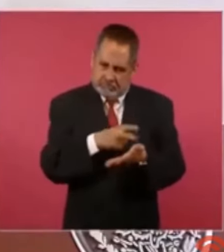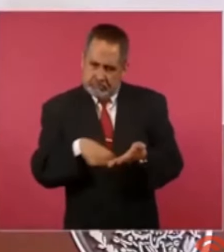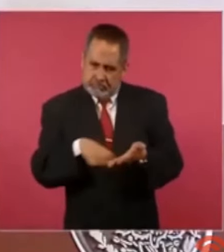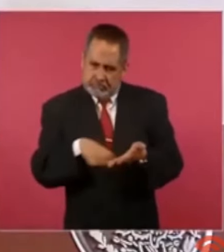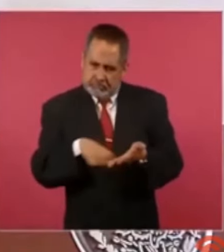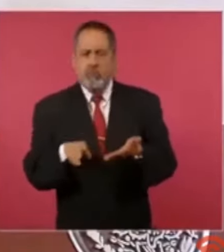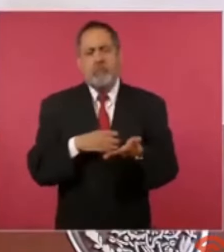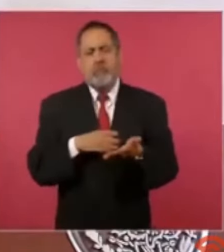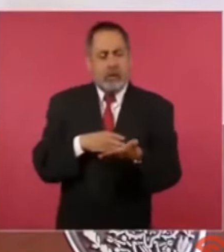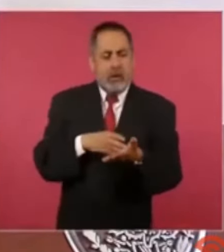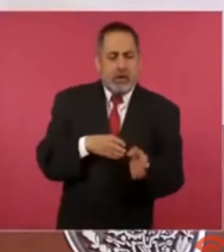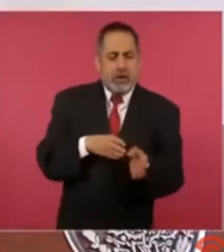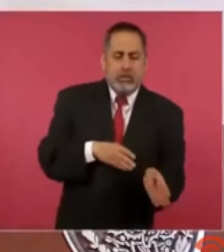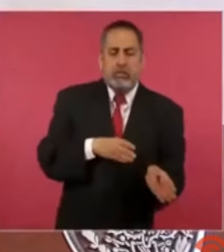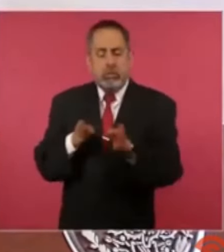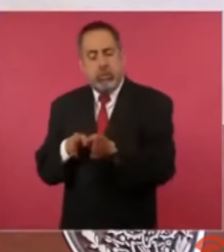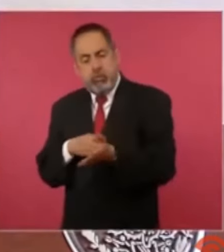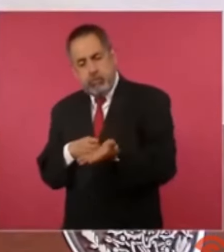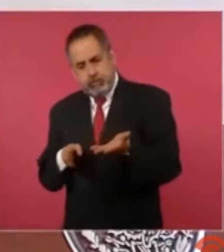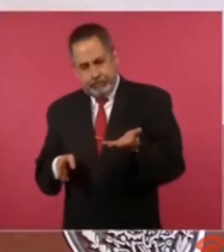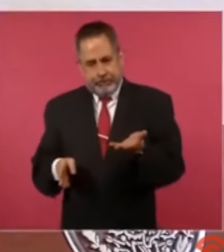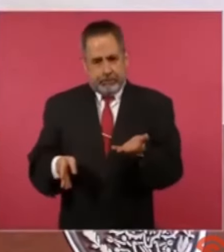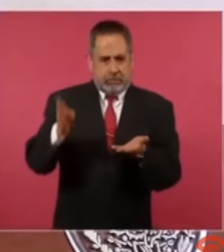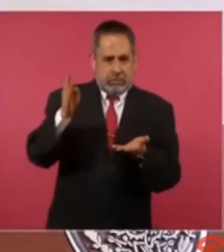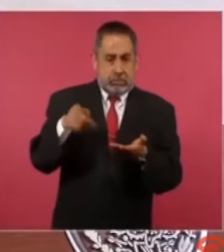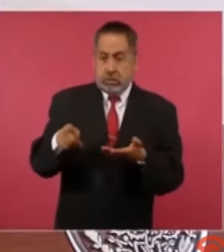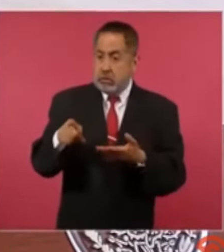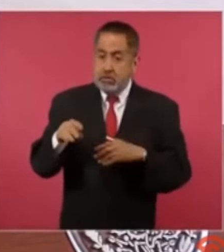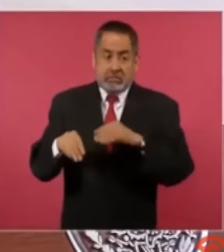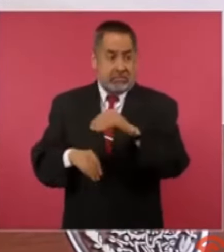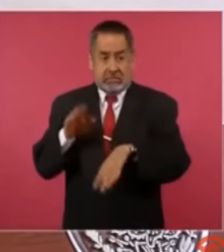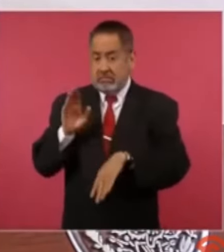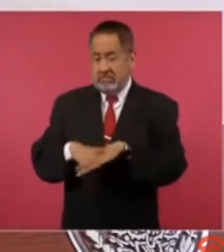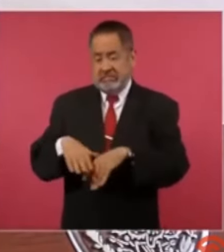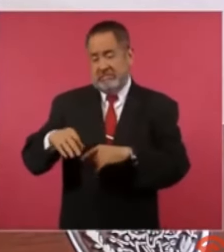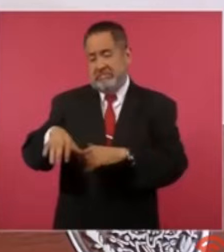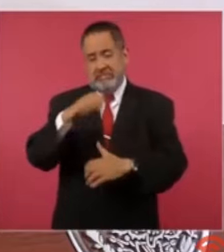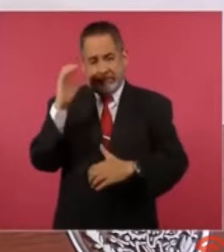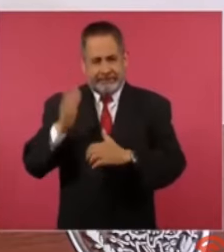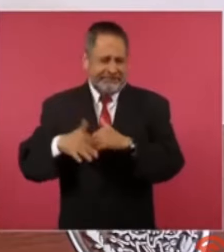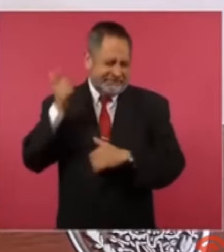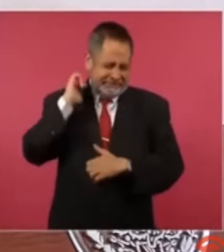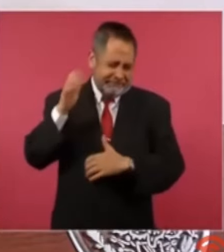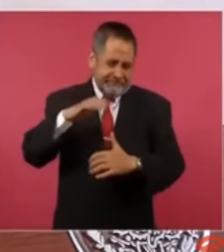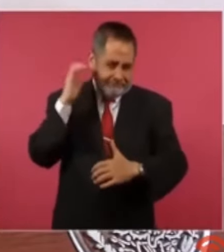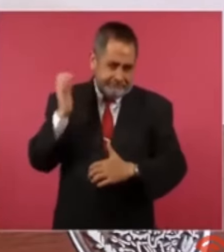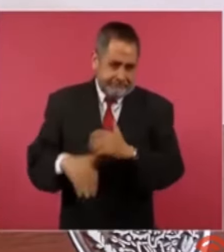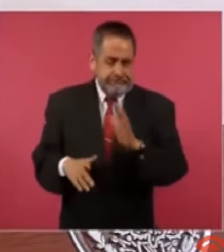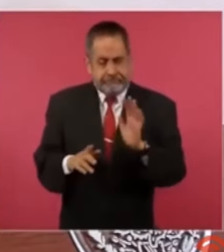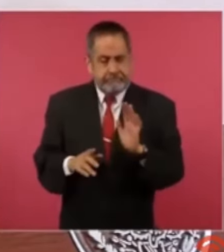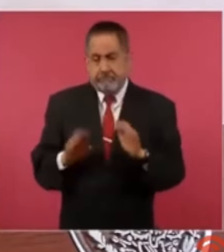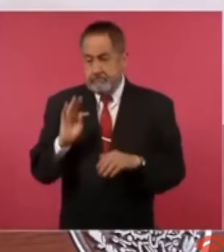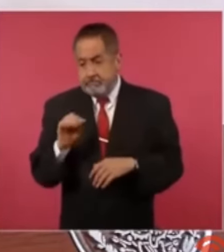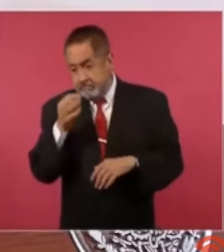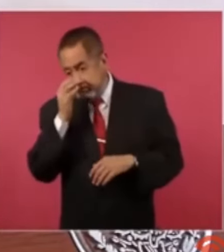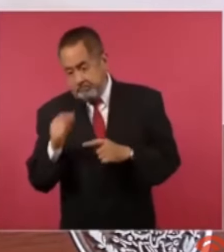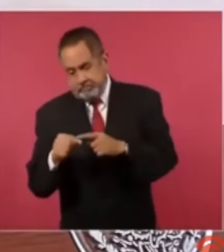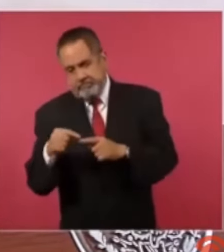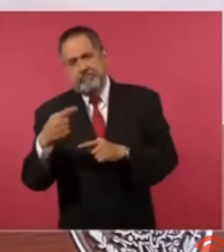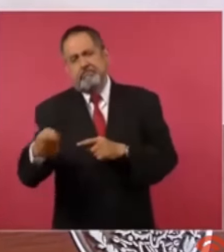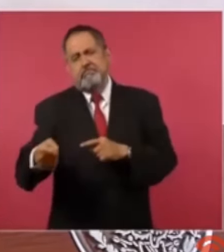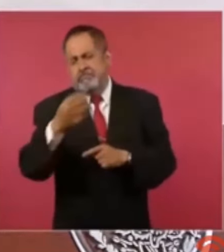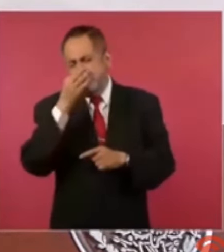se está haciendo un libramiento, se va a dejar muy avanzado, ojalá y lo podamos terminar, pero si no,